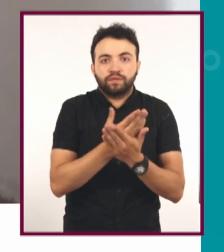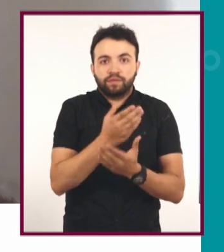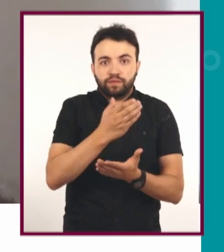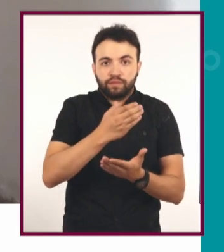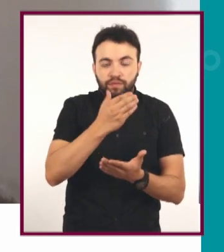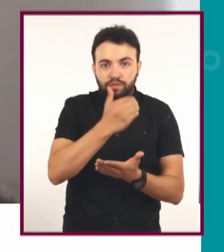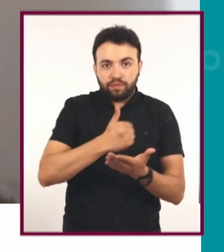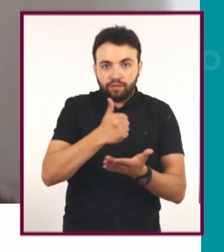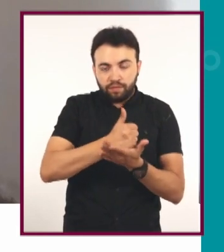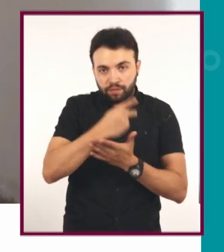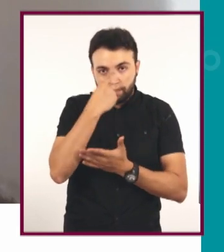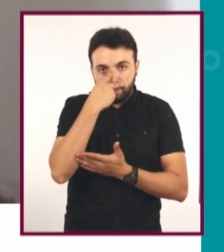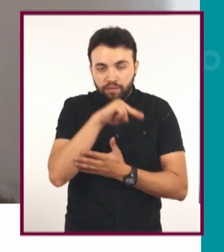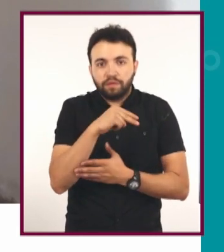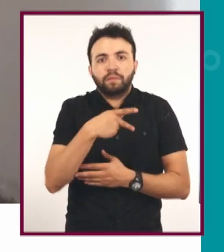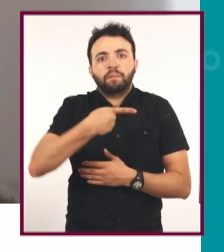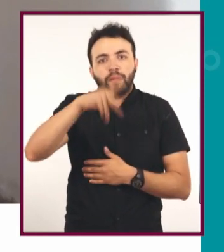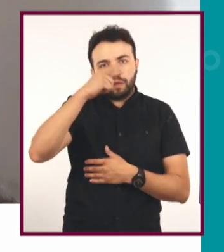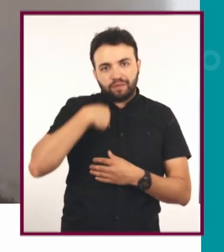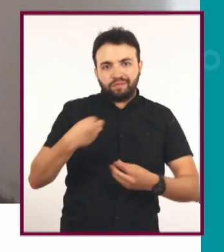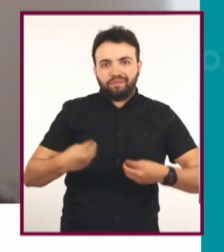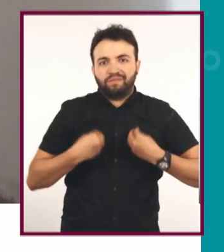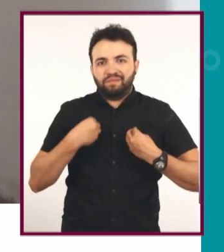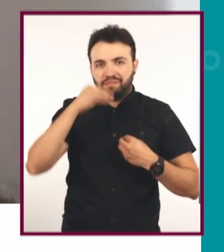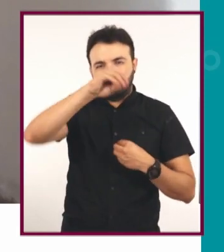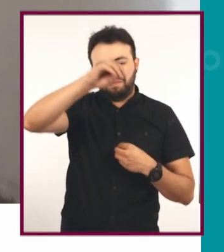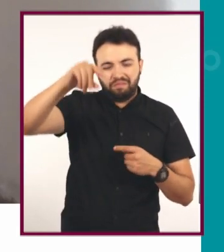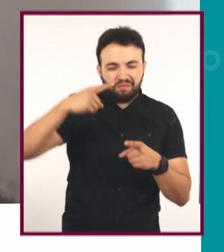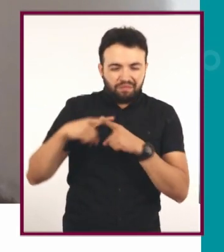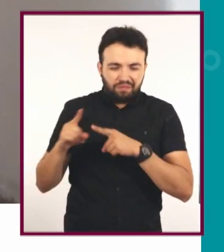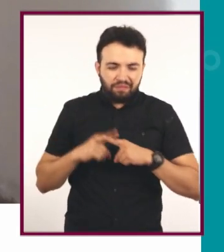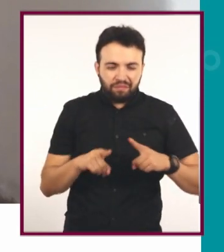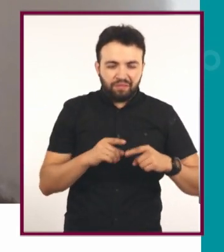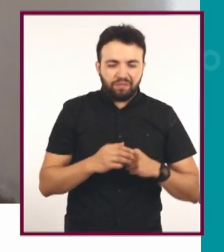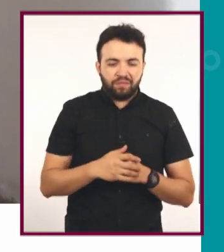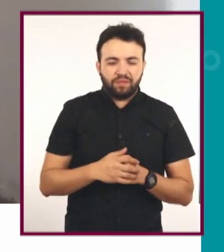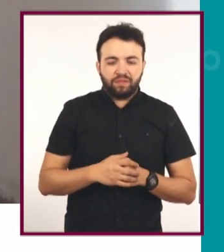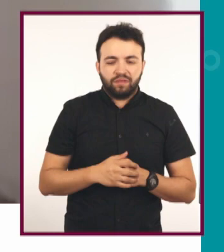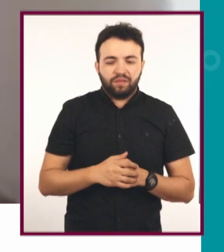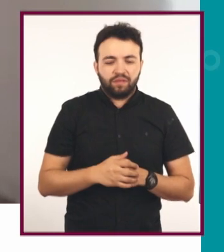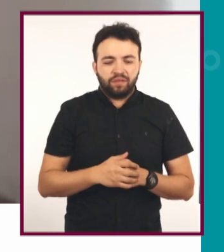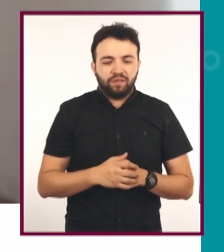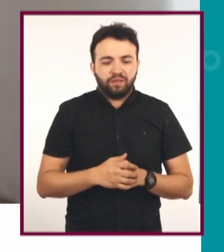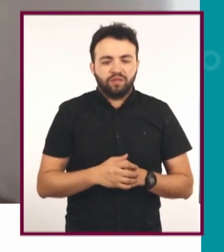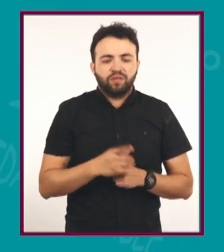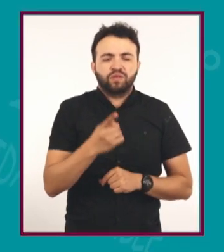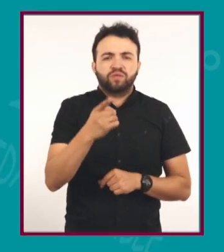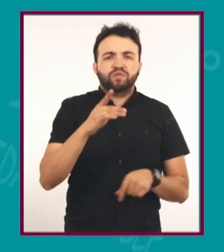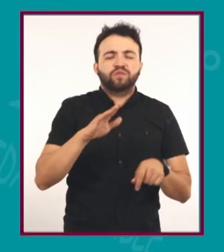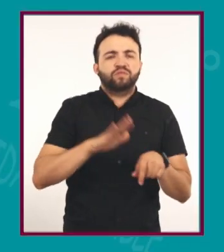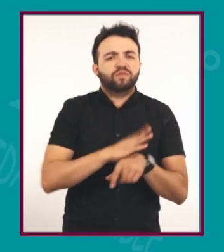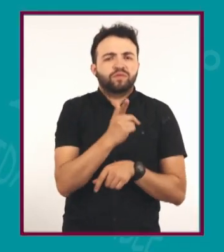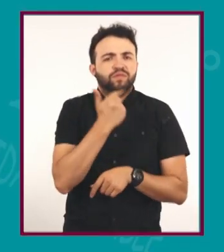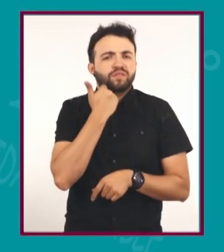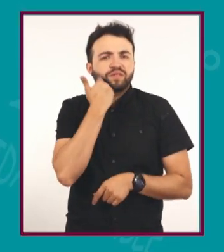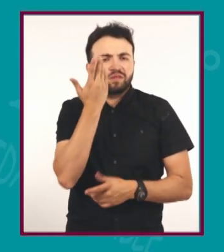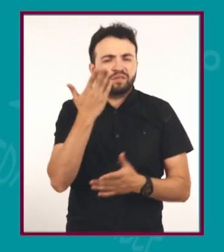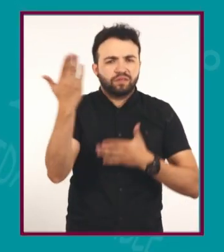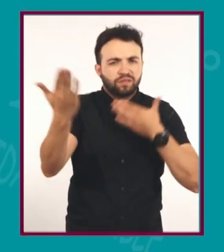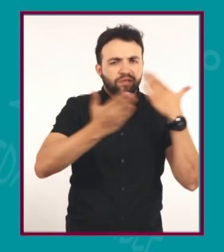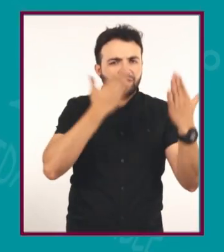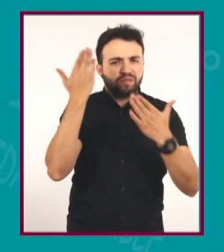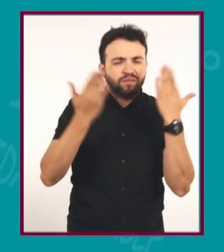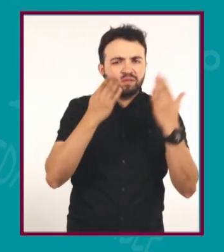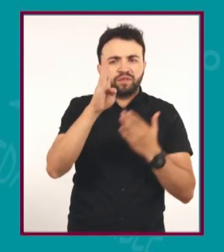de Columbia. Nací en la Ciudad de México, pero he vivido en diversas partes del mundo y en diversas ciudades de México.